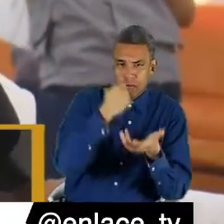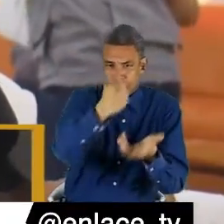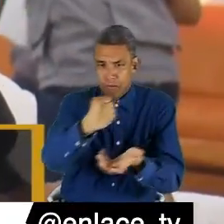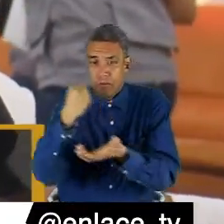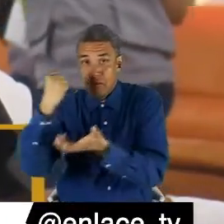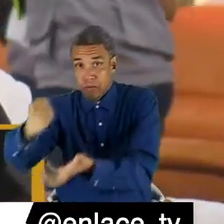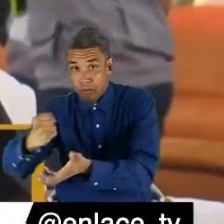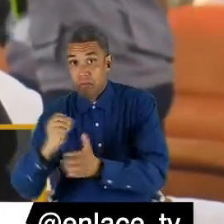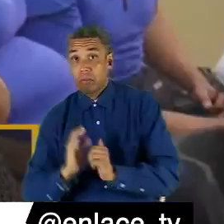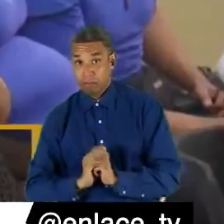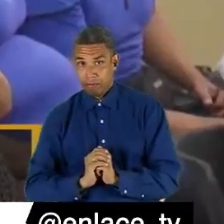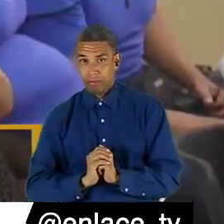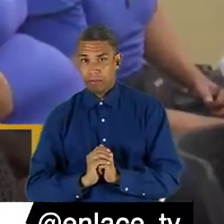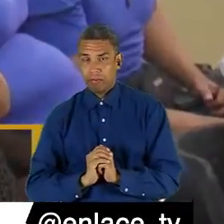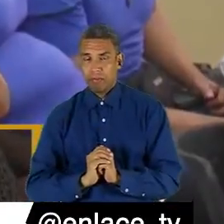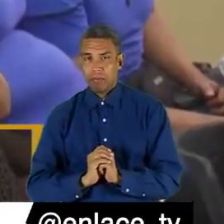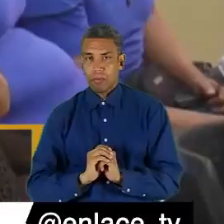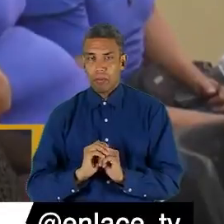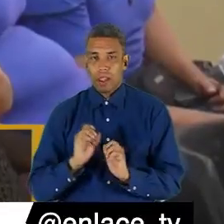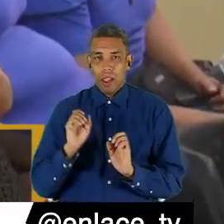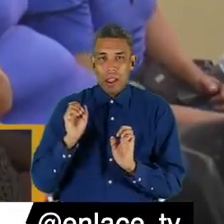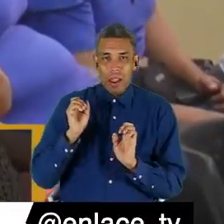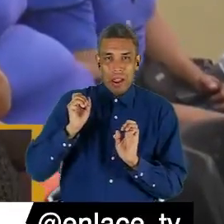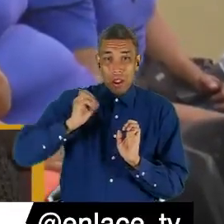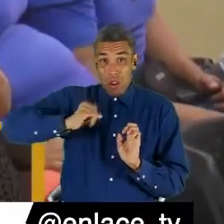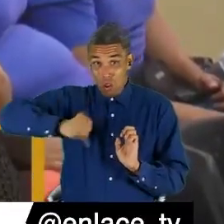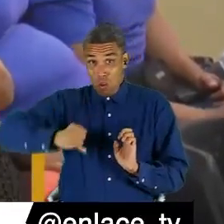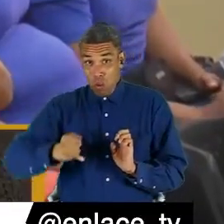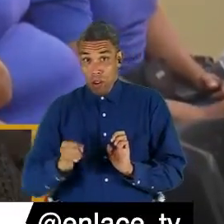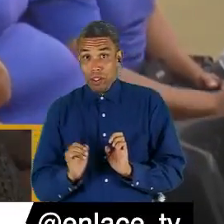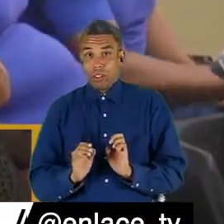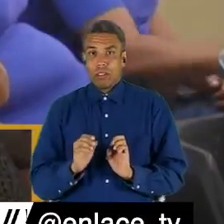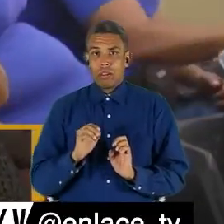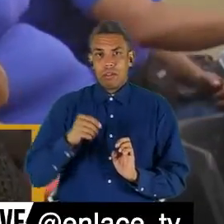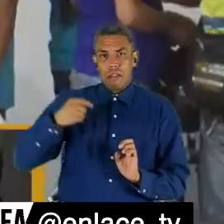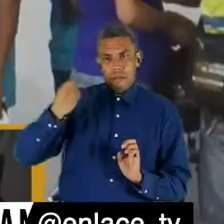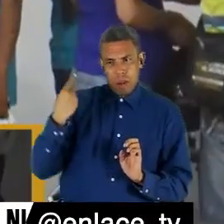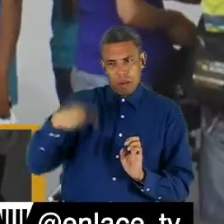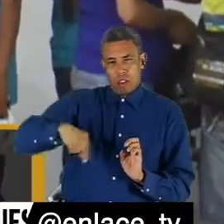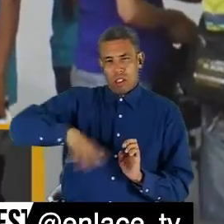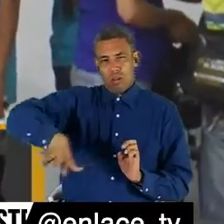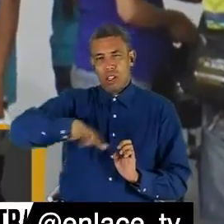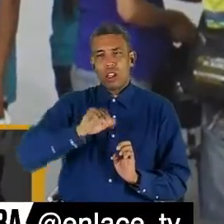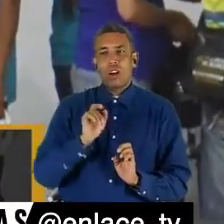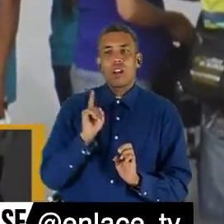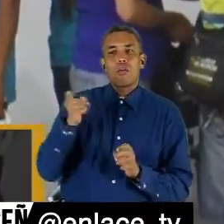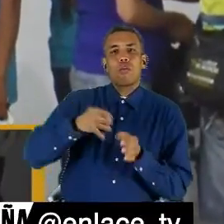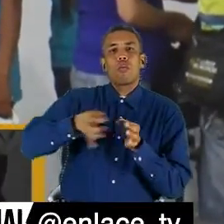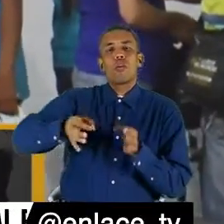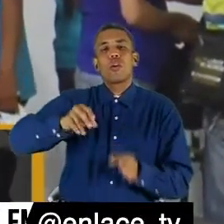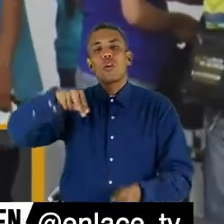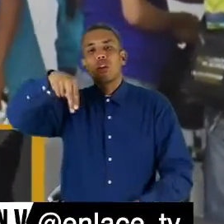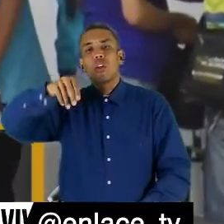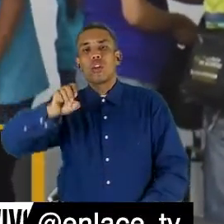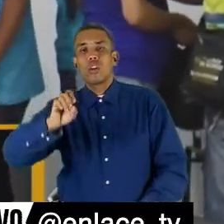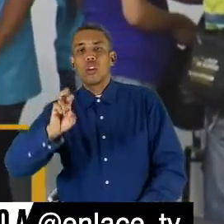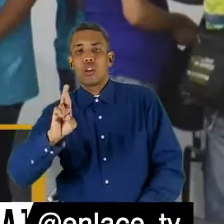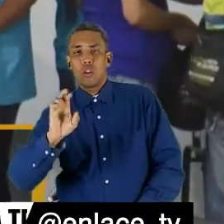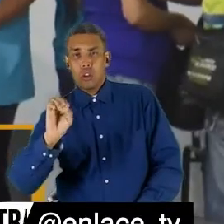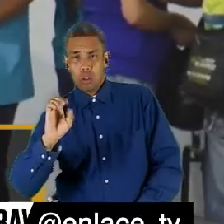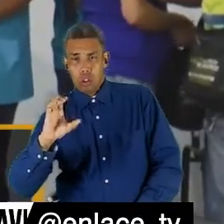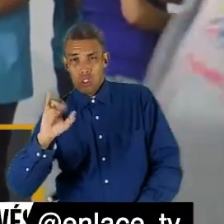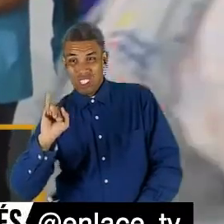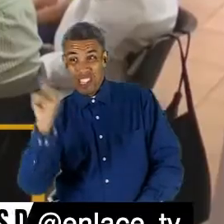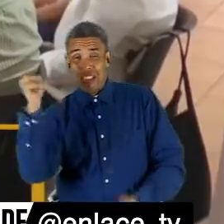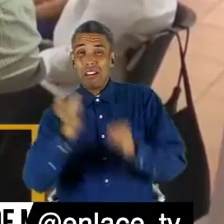una entrega muy bonita en el municipio de Norosí. Ustedes saben que es un municipio muy pobre y ahí vamos a entregar 70 cartas de indemnización. Entonces,